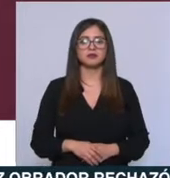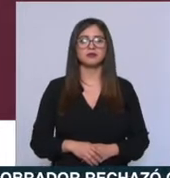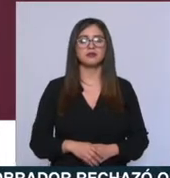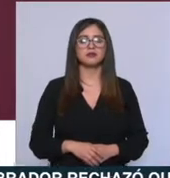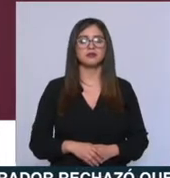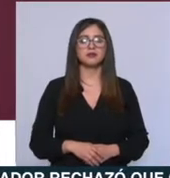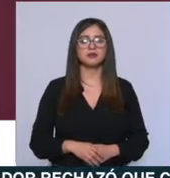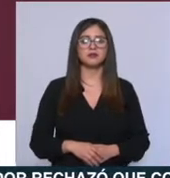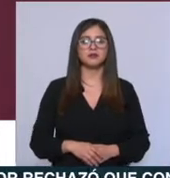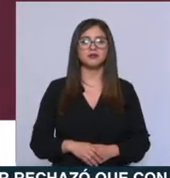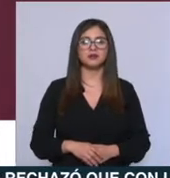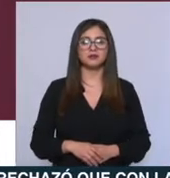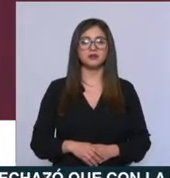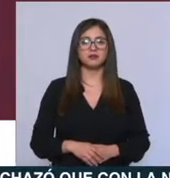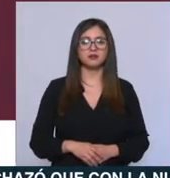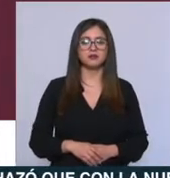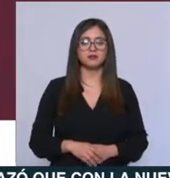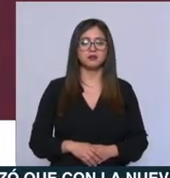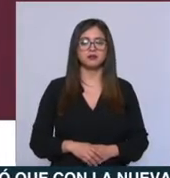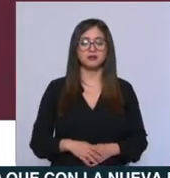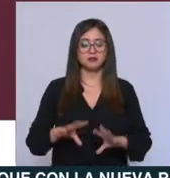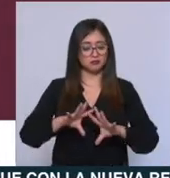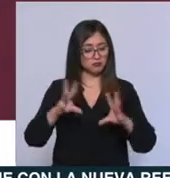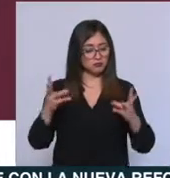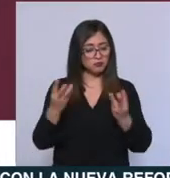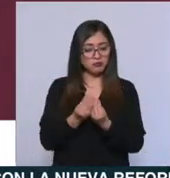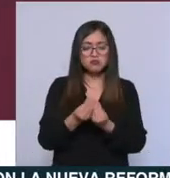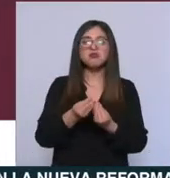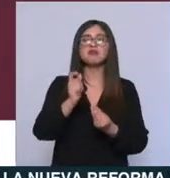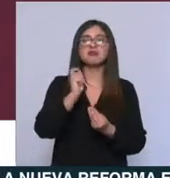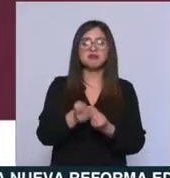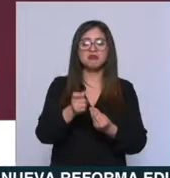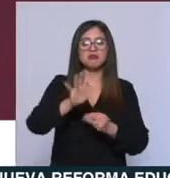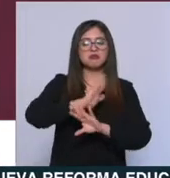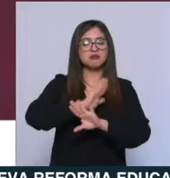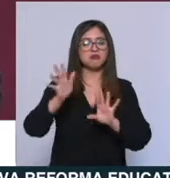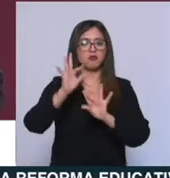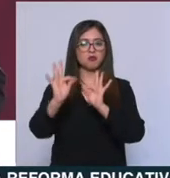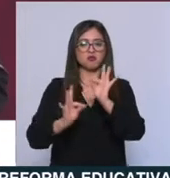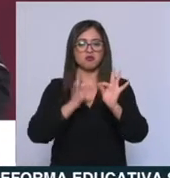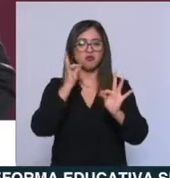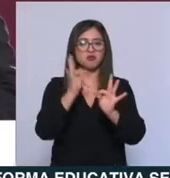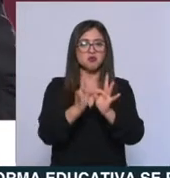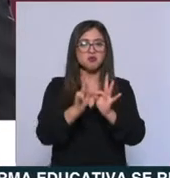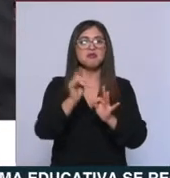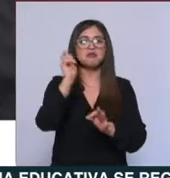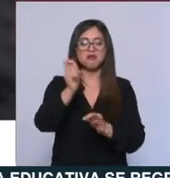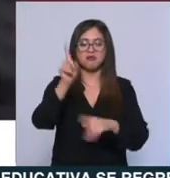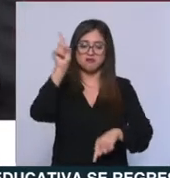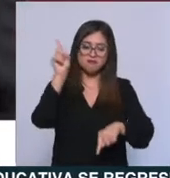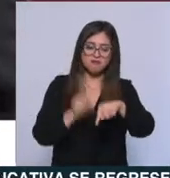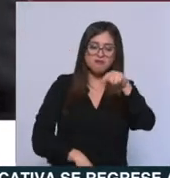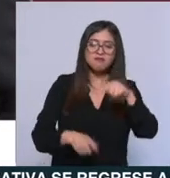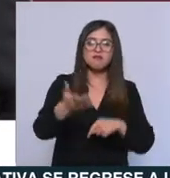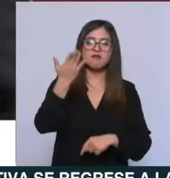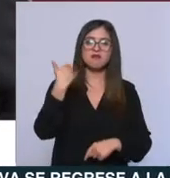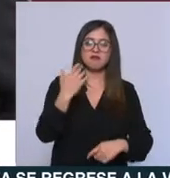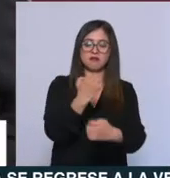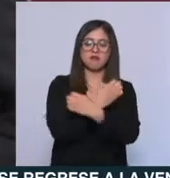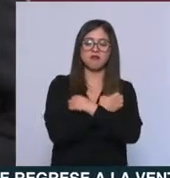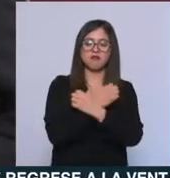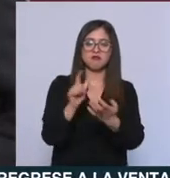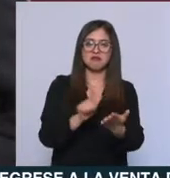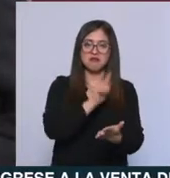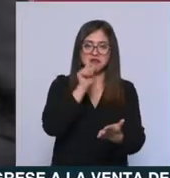se cumple con el propósito de cancelar la mal llamada